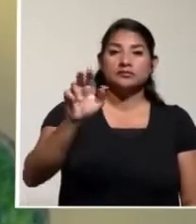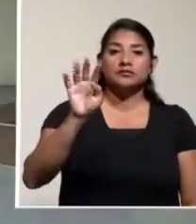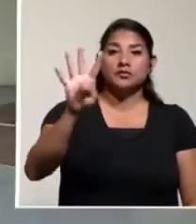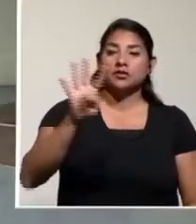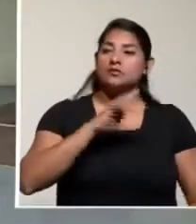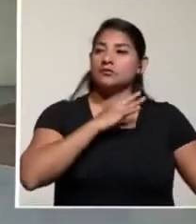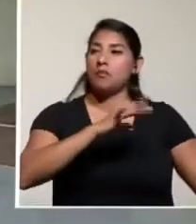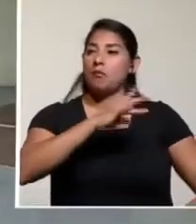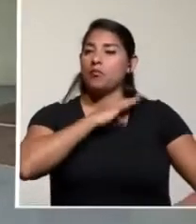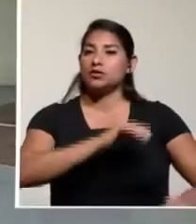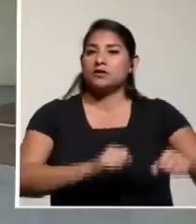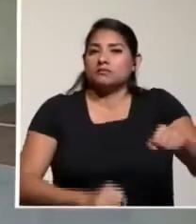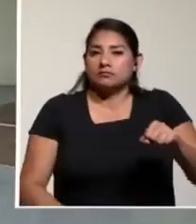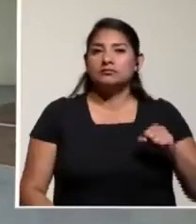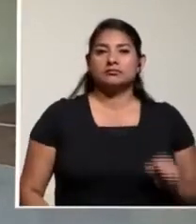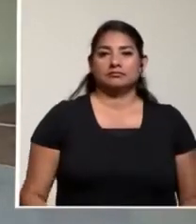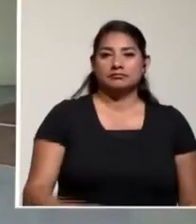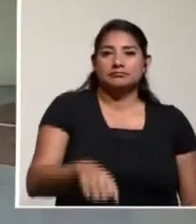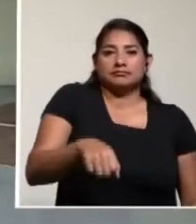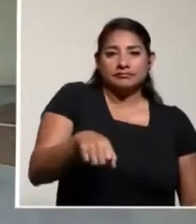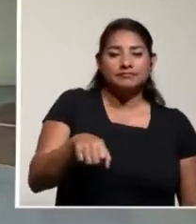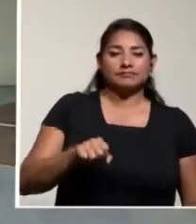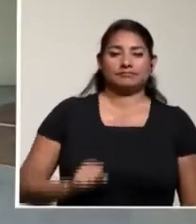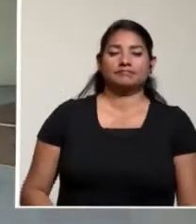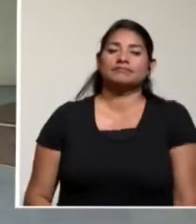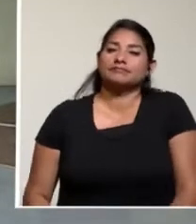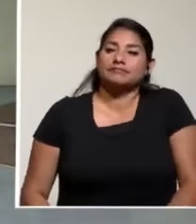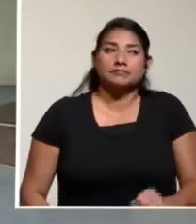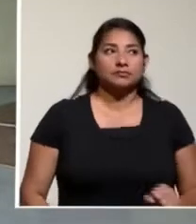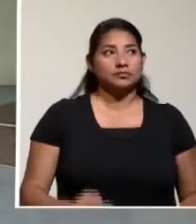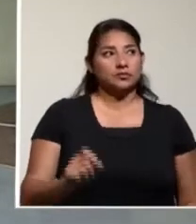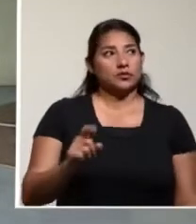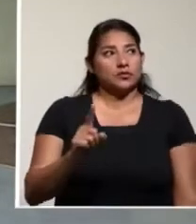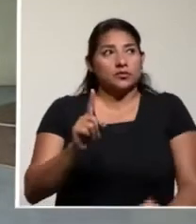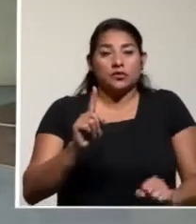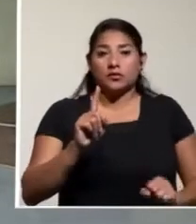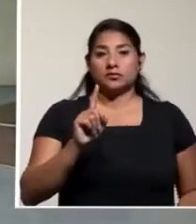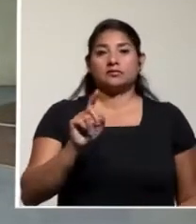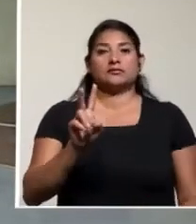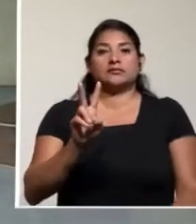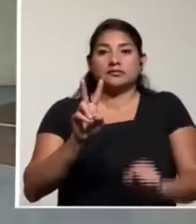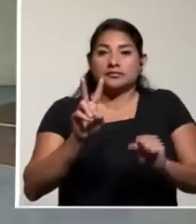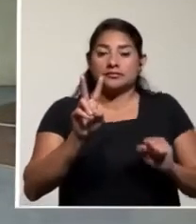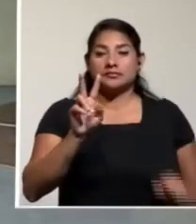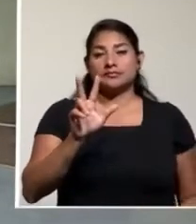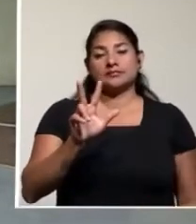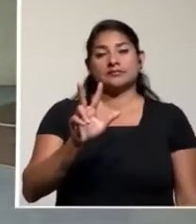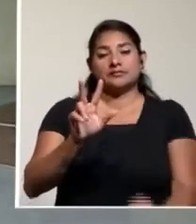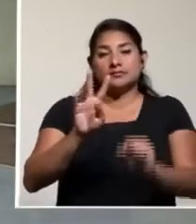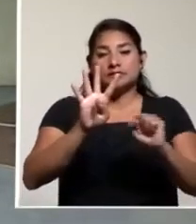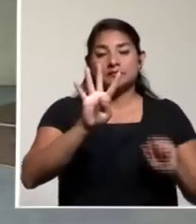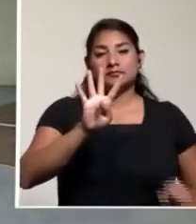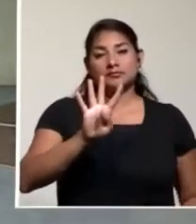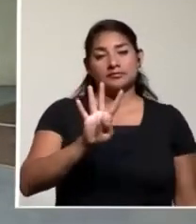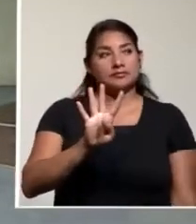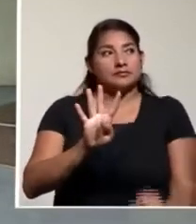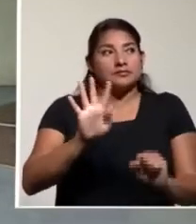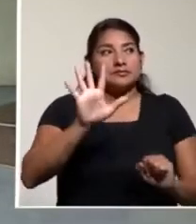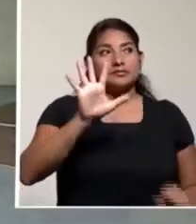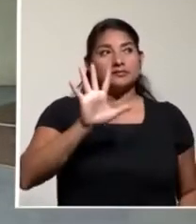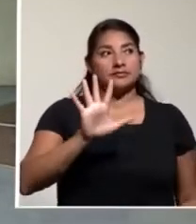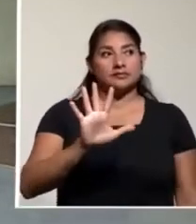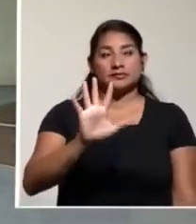música. Más fuerte. Otro lado. 3, 4,